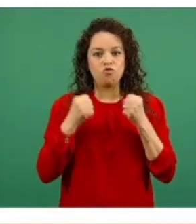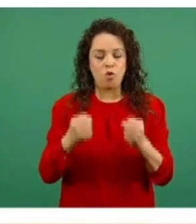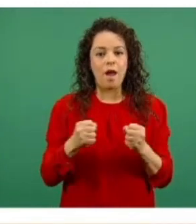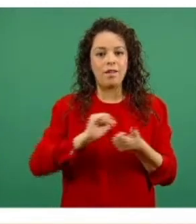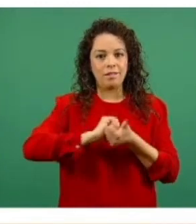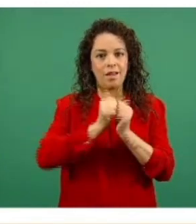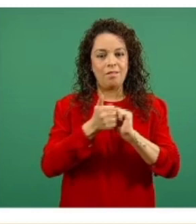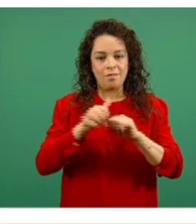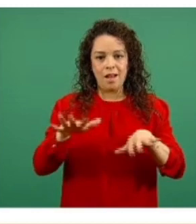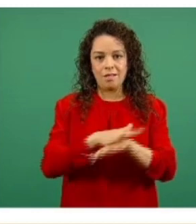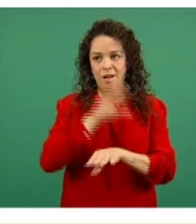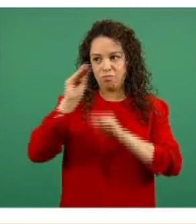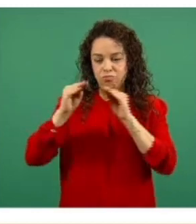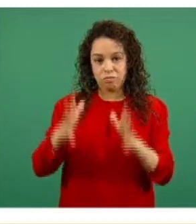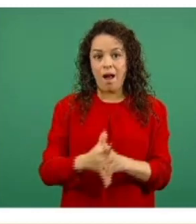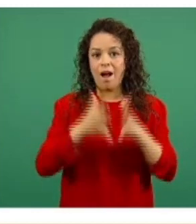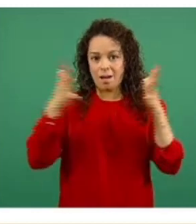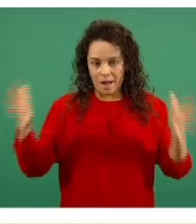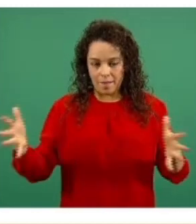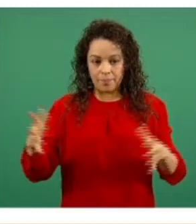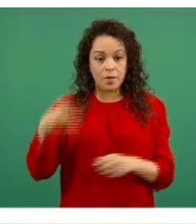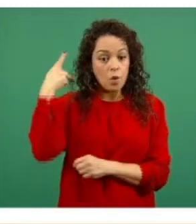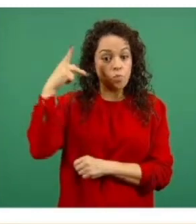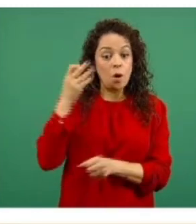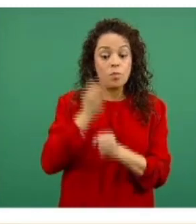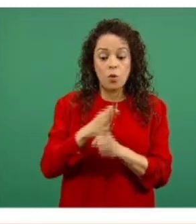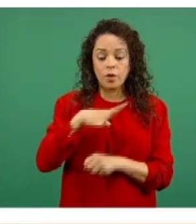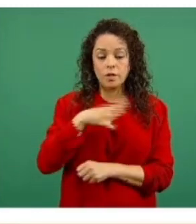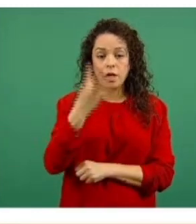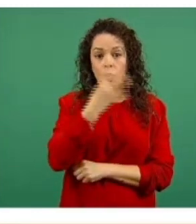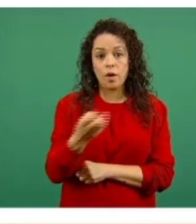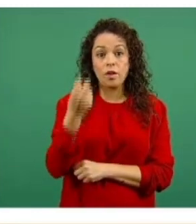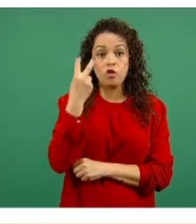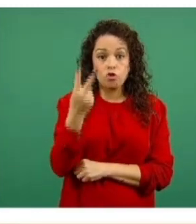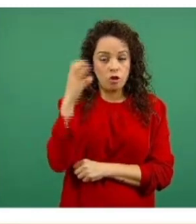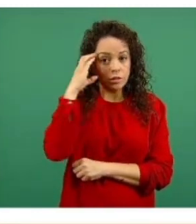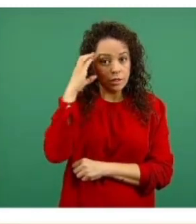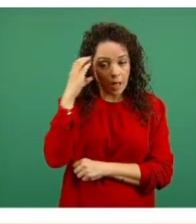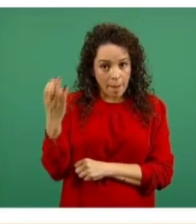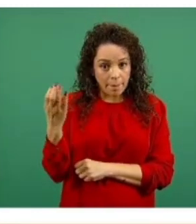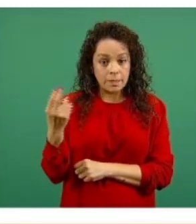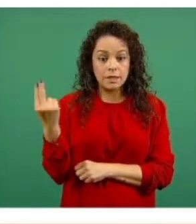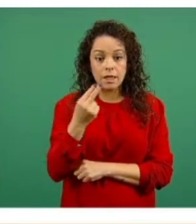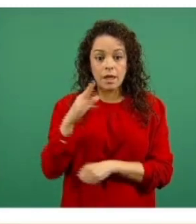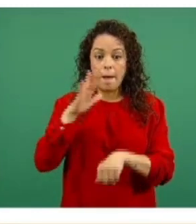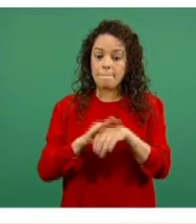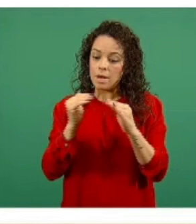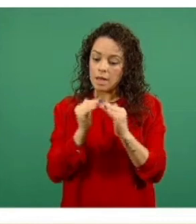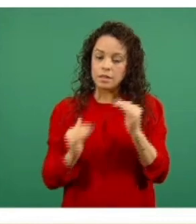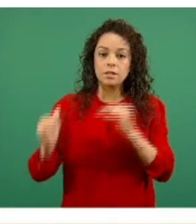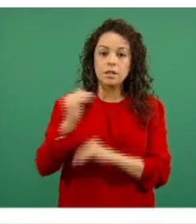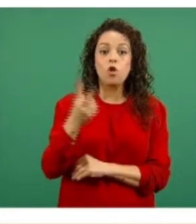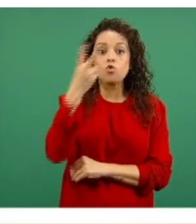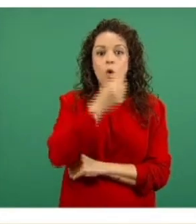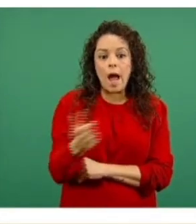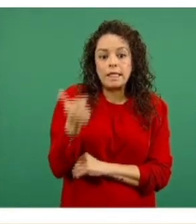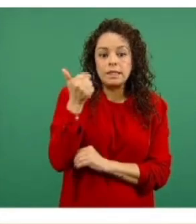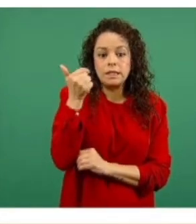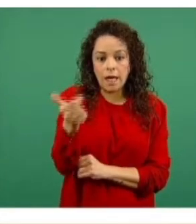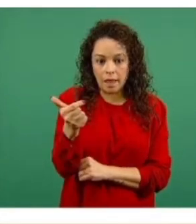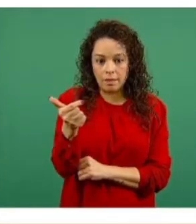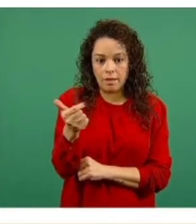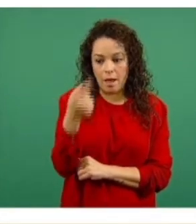el caso de Puebla tenemos actualmente 402 camas y estamos creciendo en 207 más para